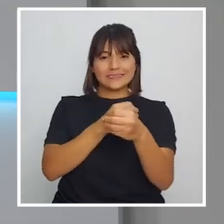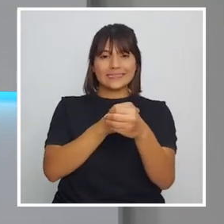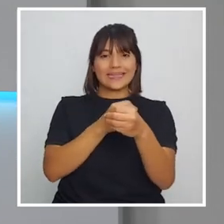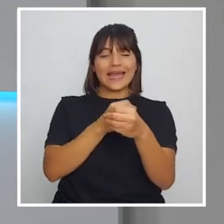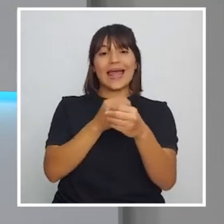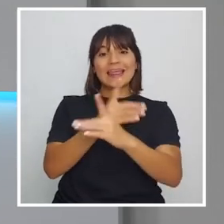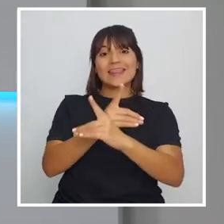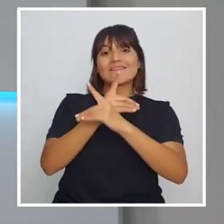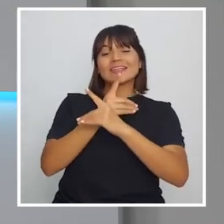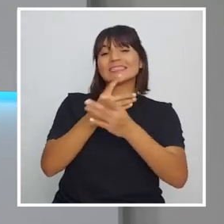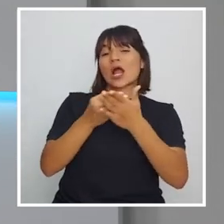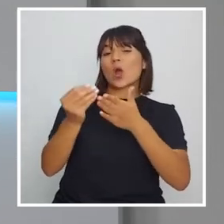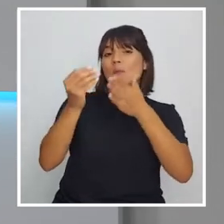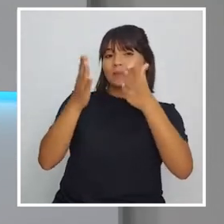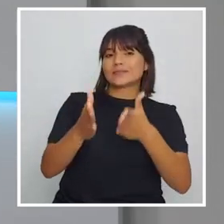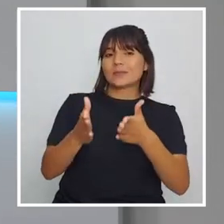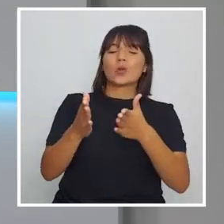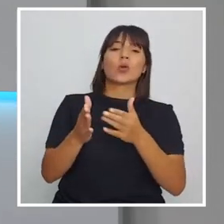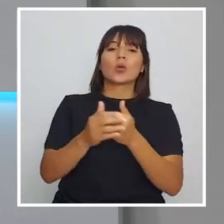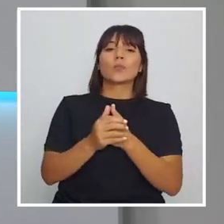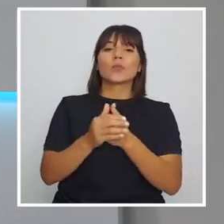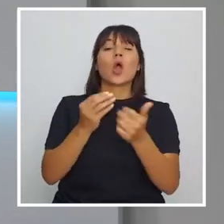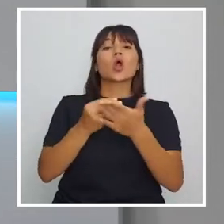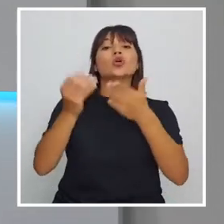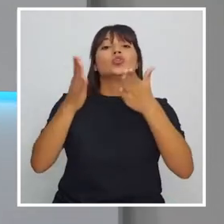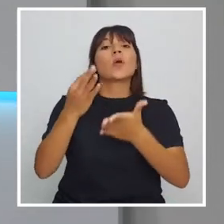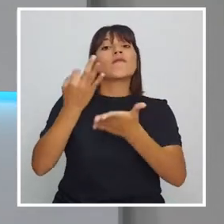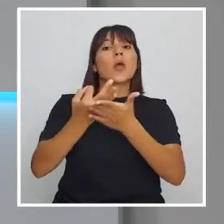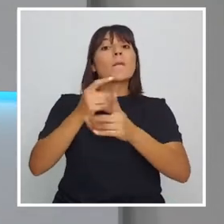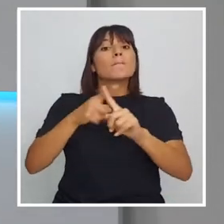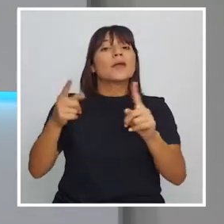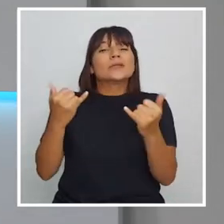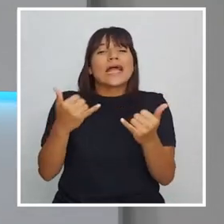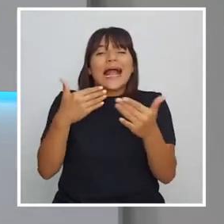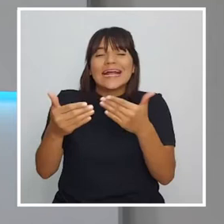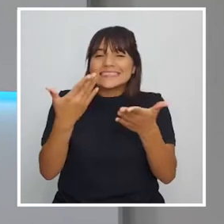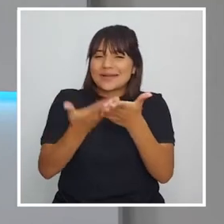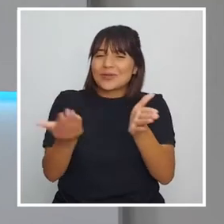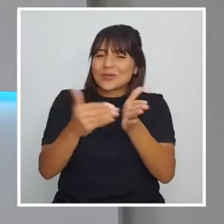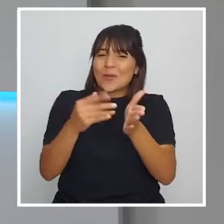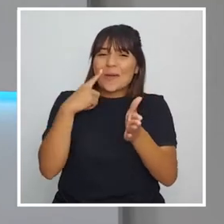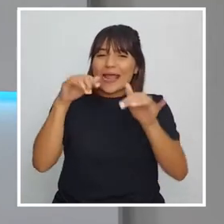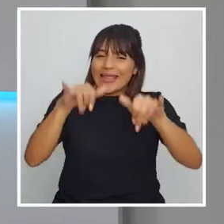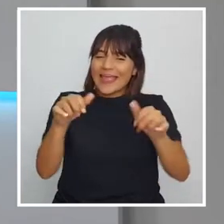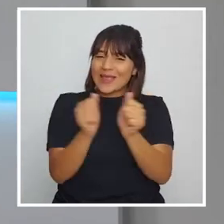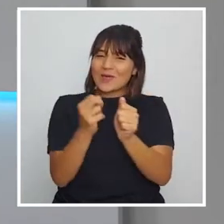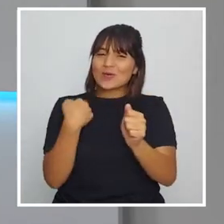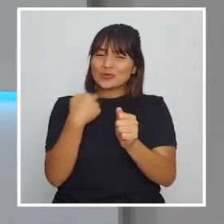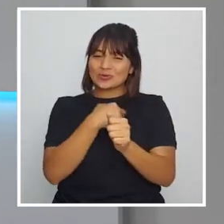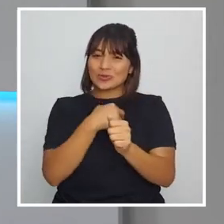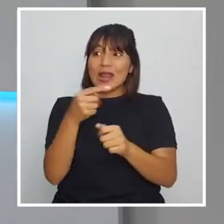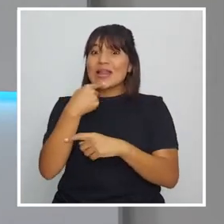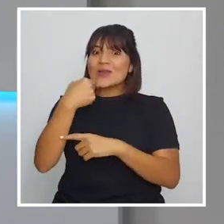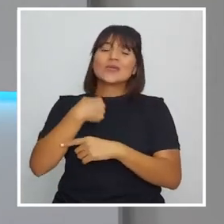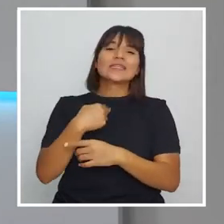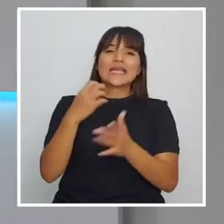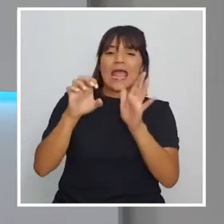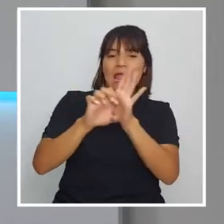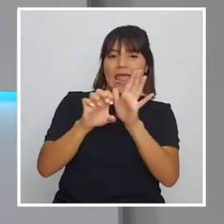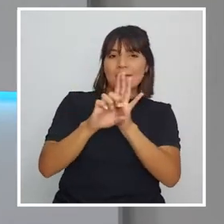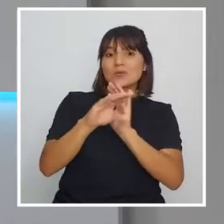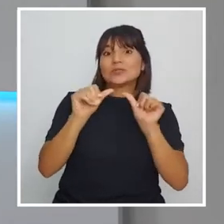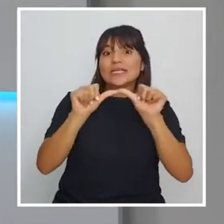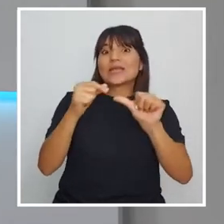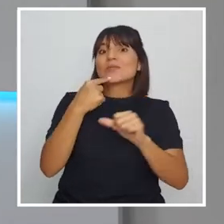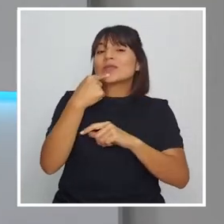Defensa del Consumidor. Consumidor financiero, pero ya regresamos para que se quede con nosotros y nos dará entonces un ejemplo y seguiremos dando recomendaciones